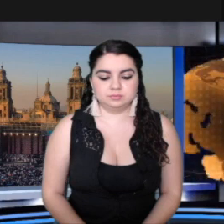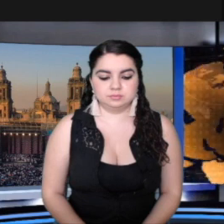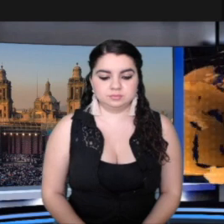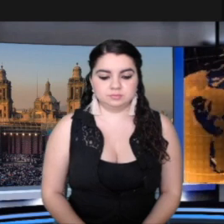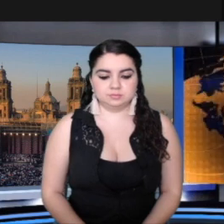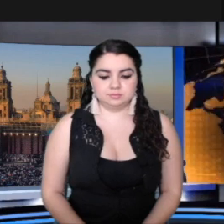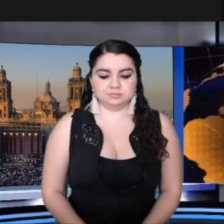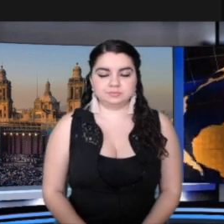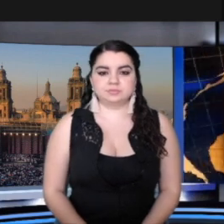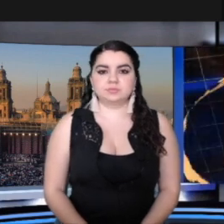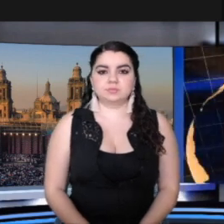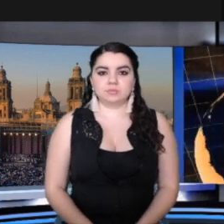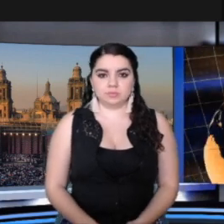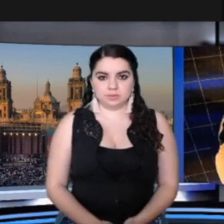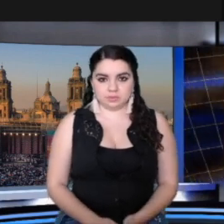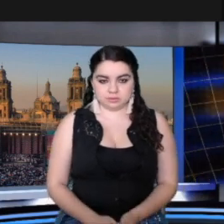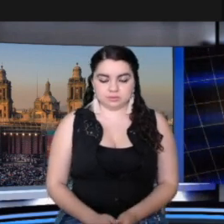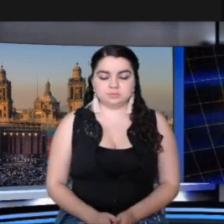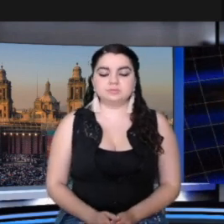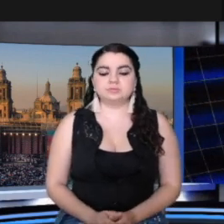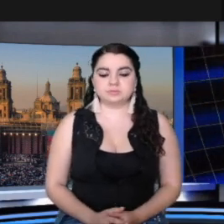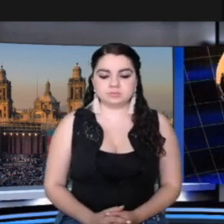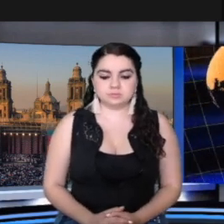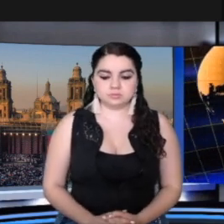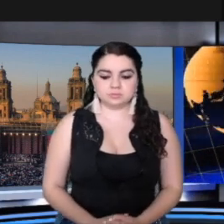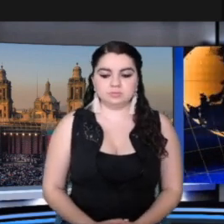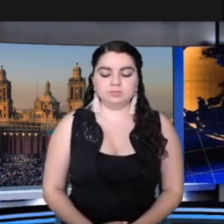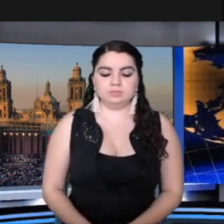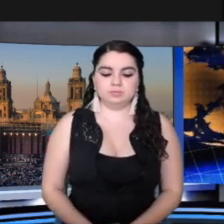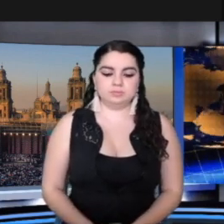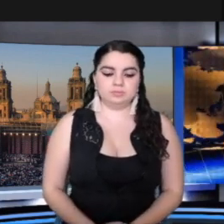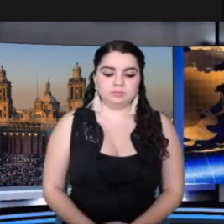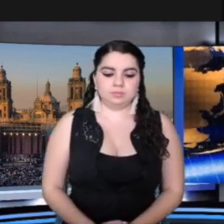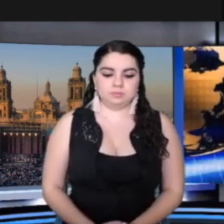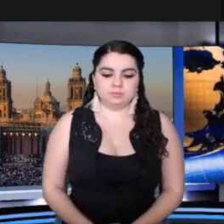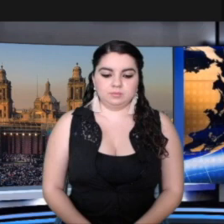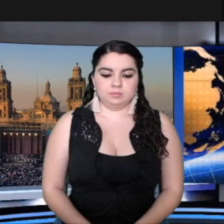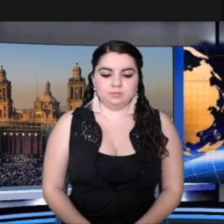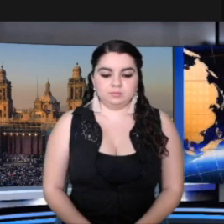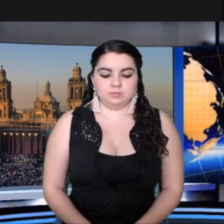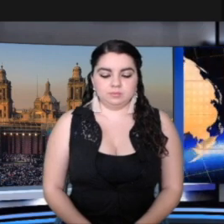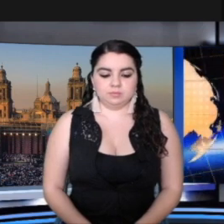Las empresas de Carlos Slim pagaron por adelantado los impuestos,